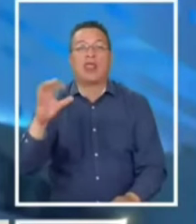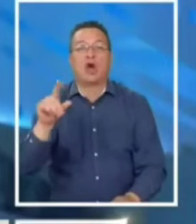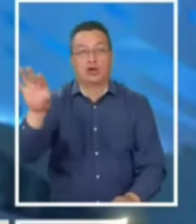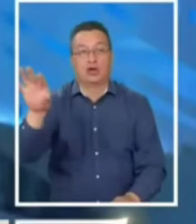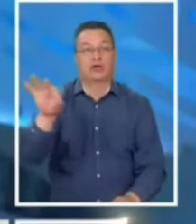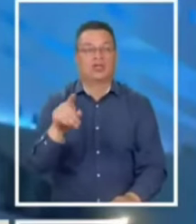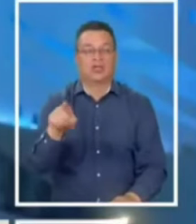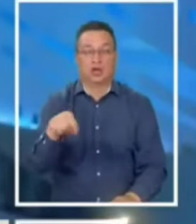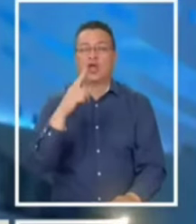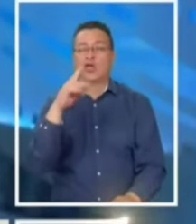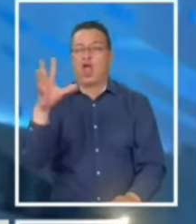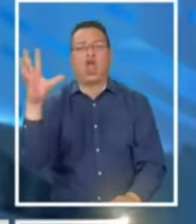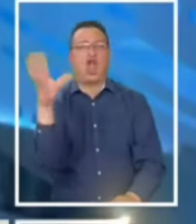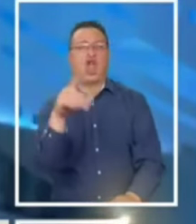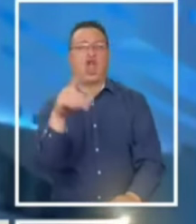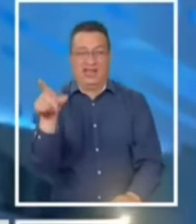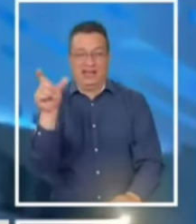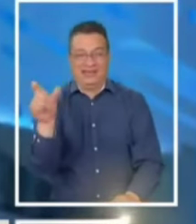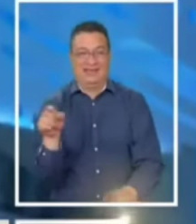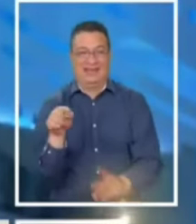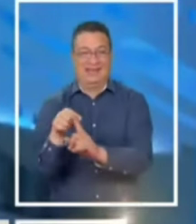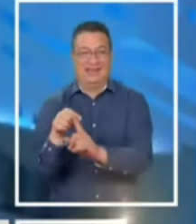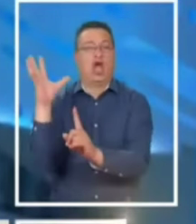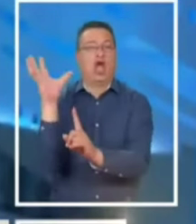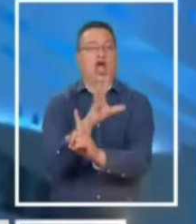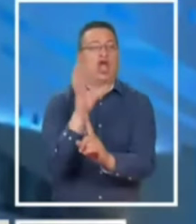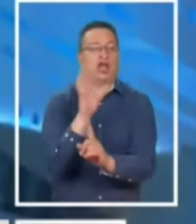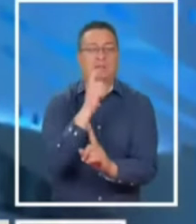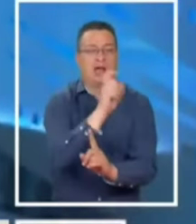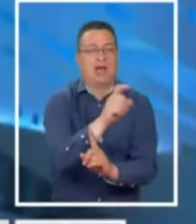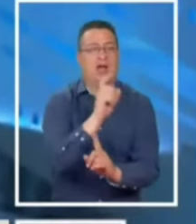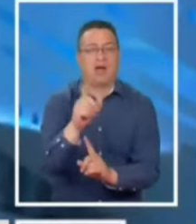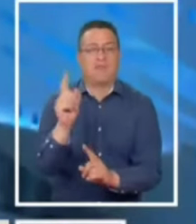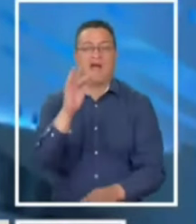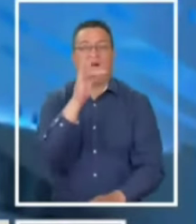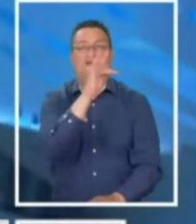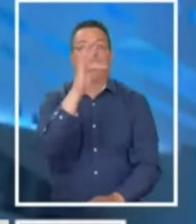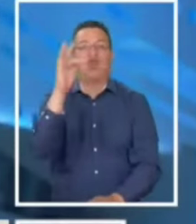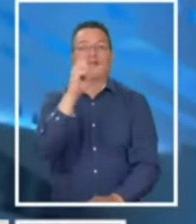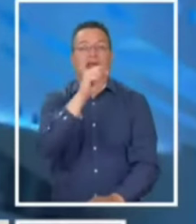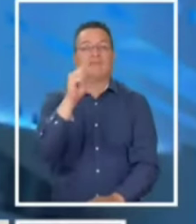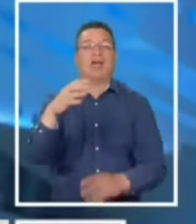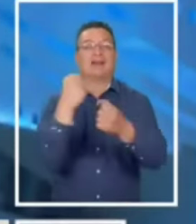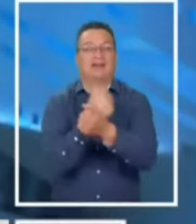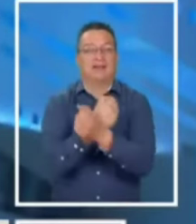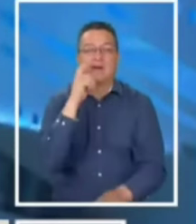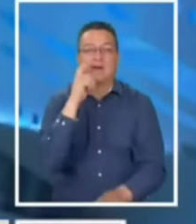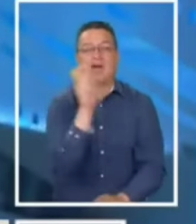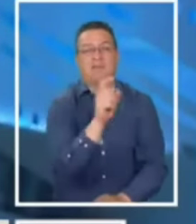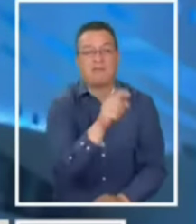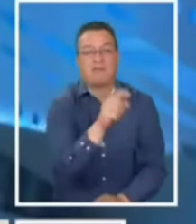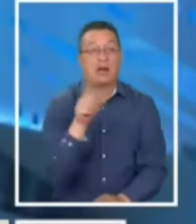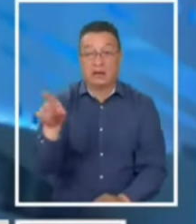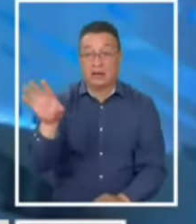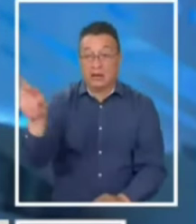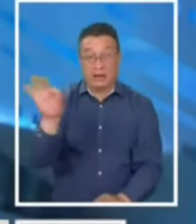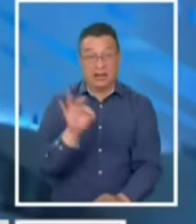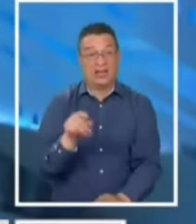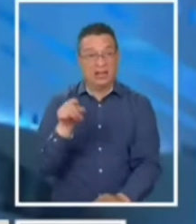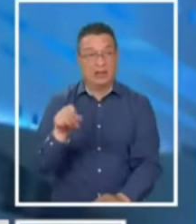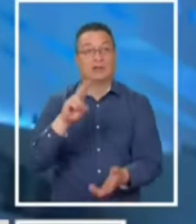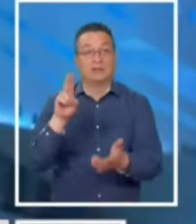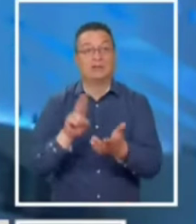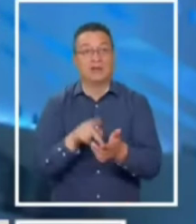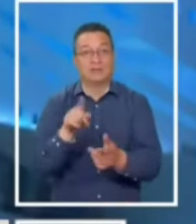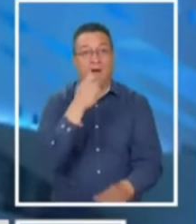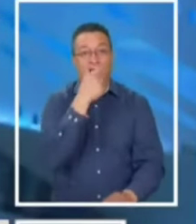despreciaba hablaba mal de la fuerza policial chilena lo quiere poner ahí Ese es el verdadero